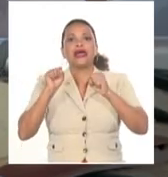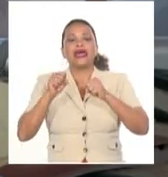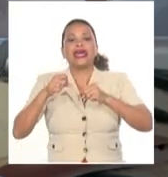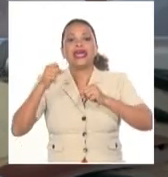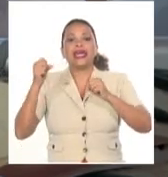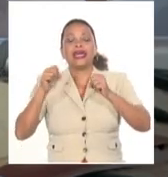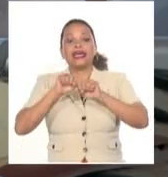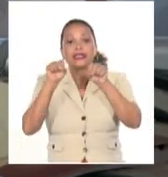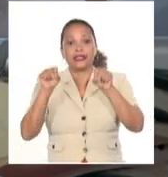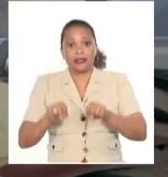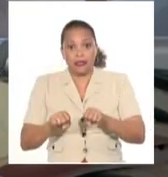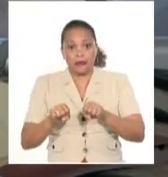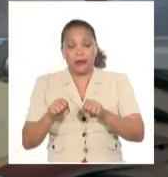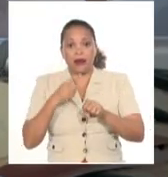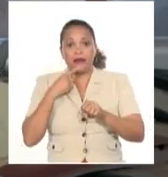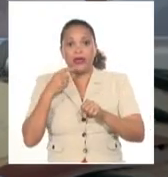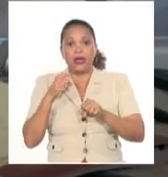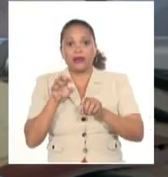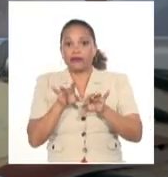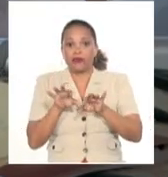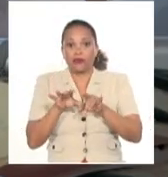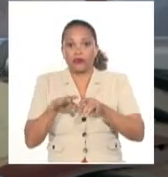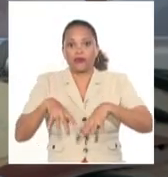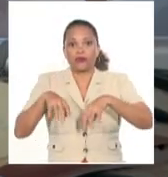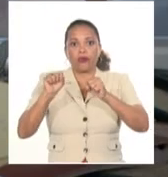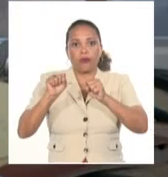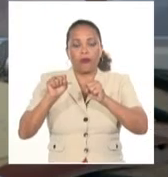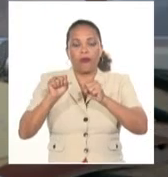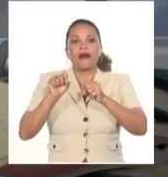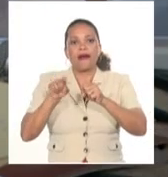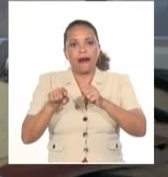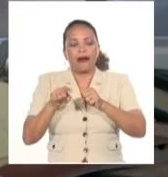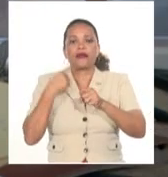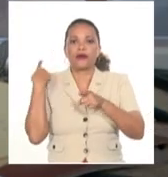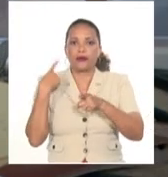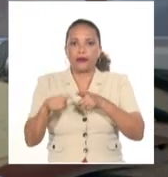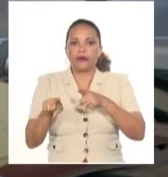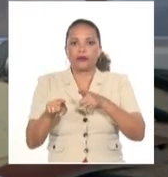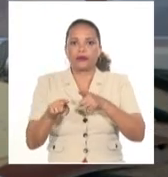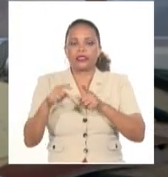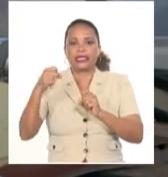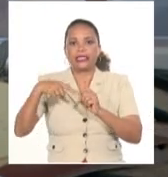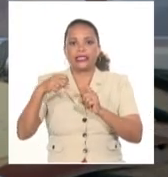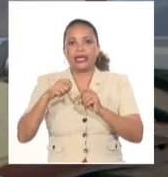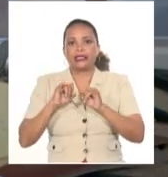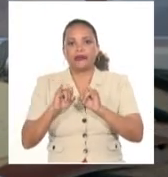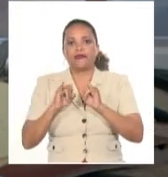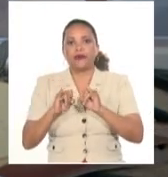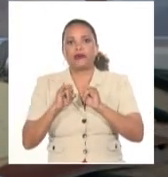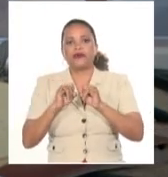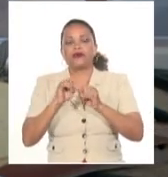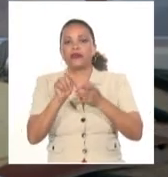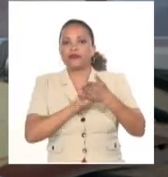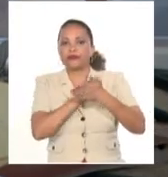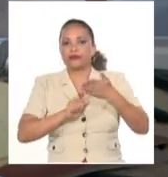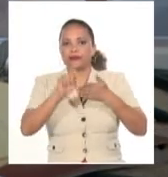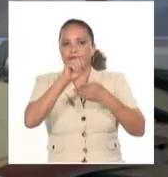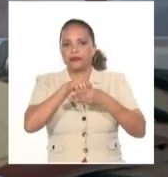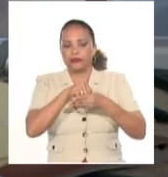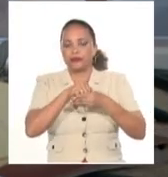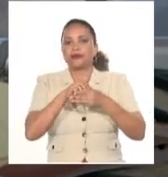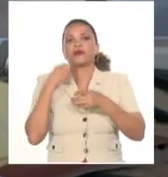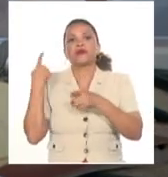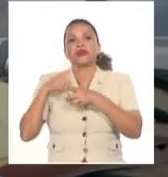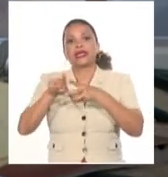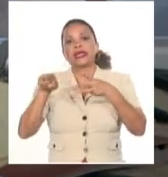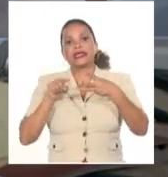sistema automatizado electrónico de datos de mesas electorales; 3, con estas